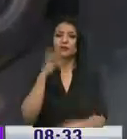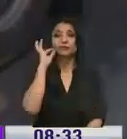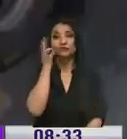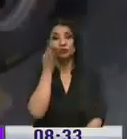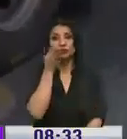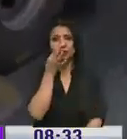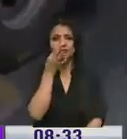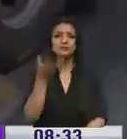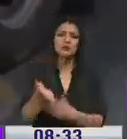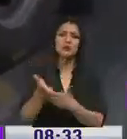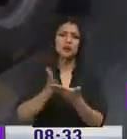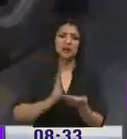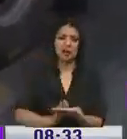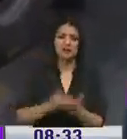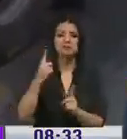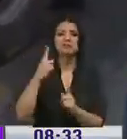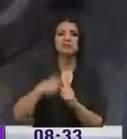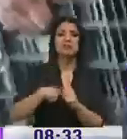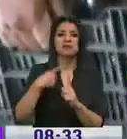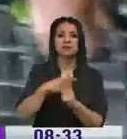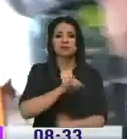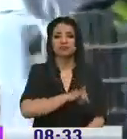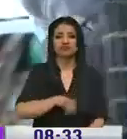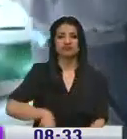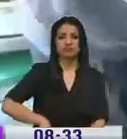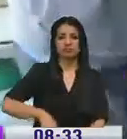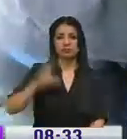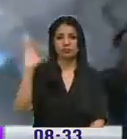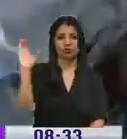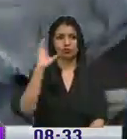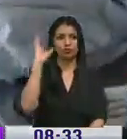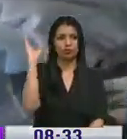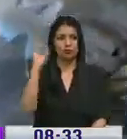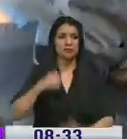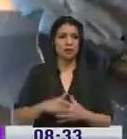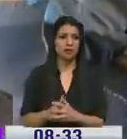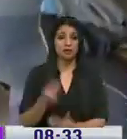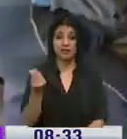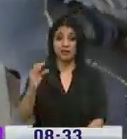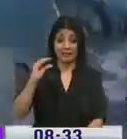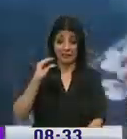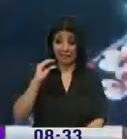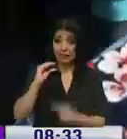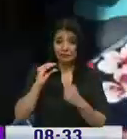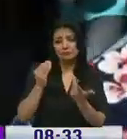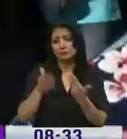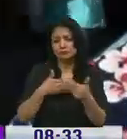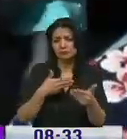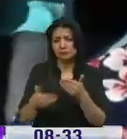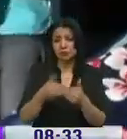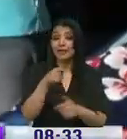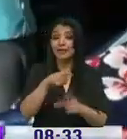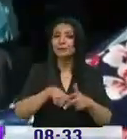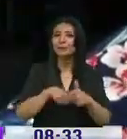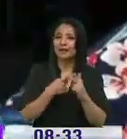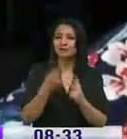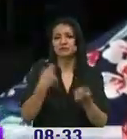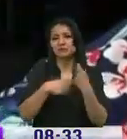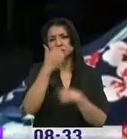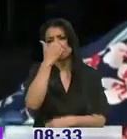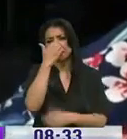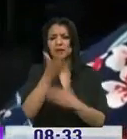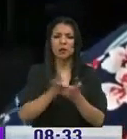que realiza en el mercado de Ipiales en Colombia, en donde cuenta, todo empezó. Vendimos allá tomate, aguacate, esas